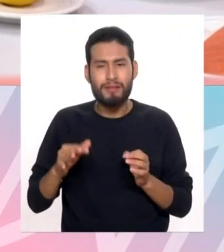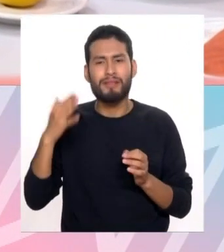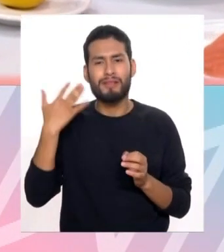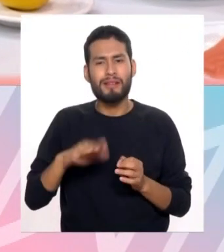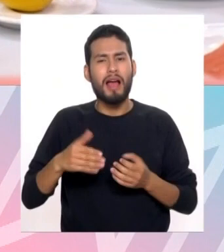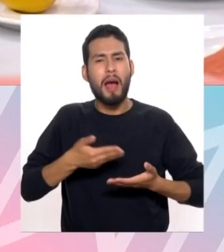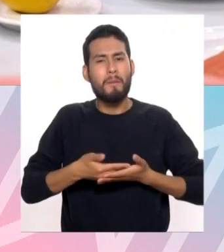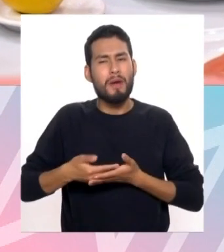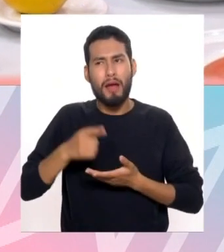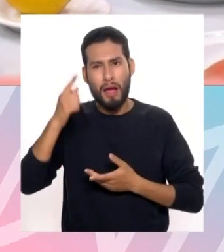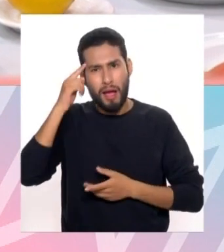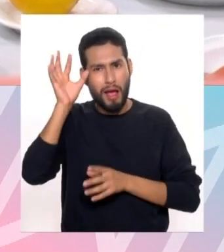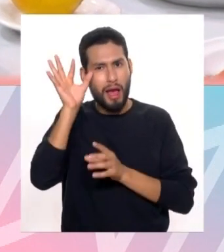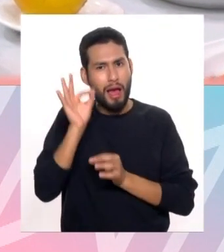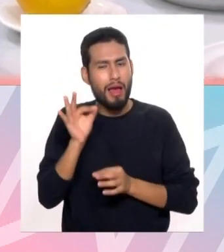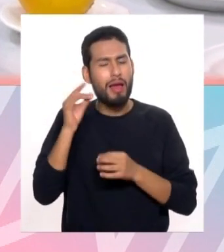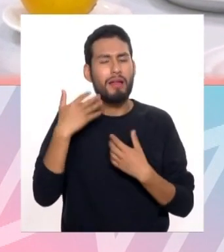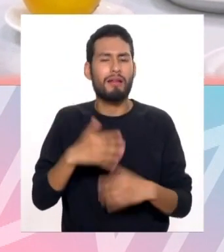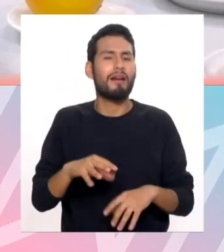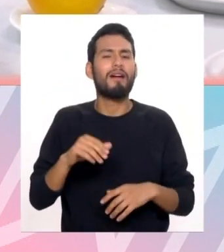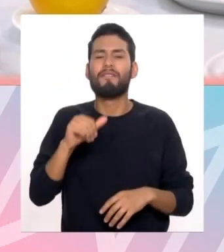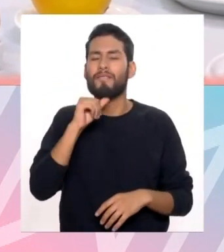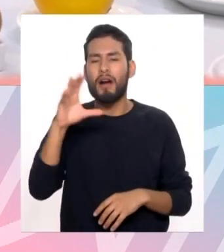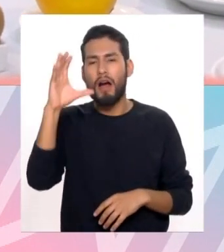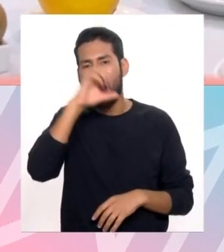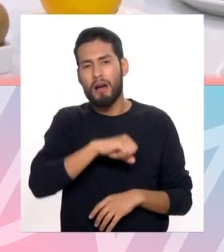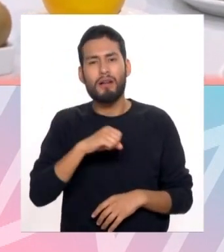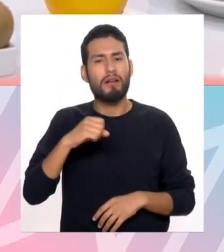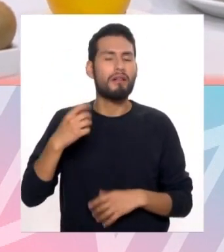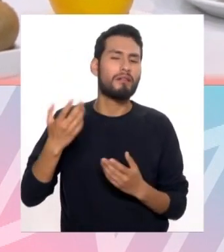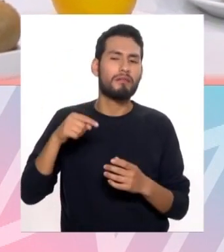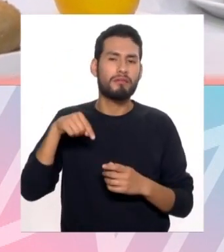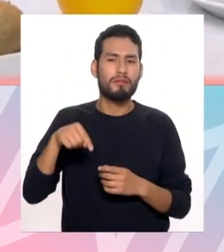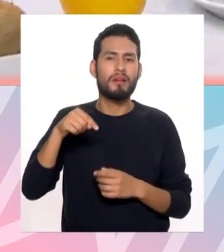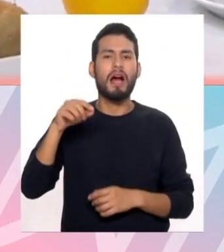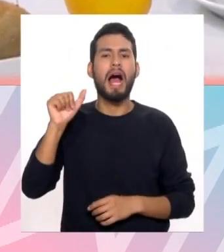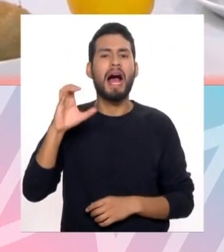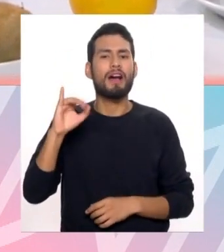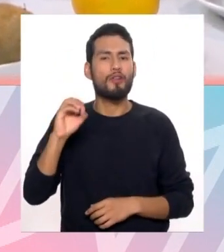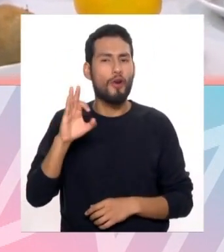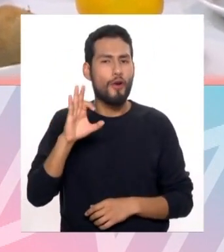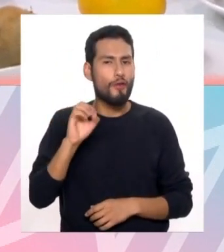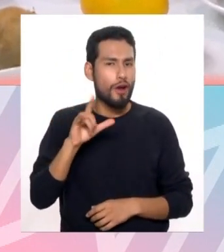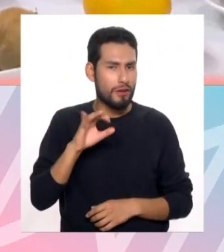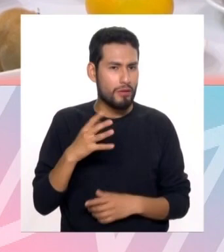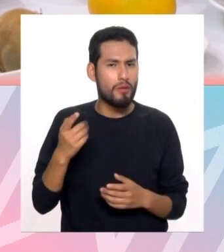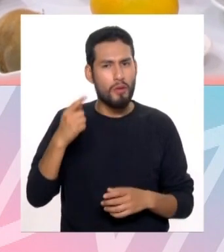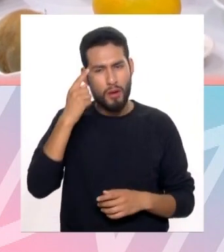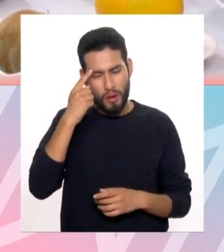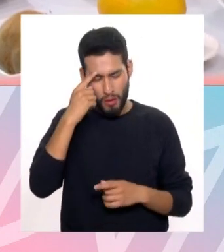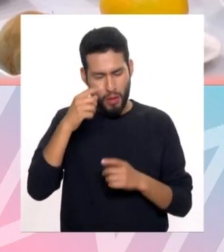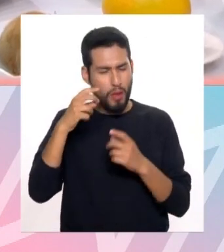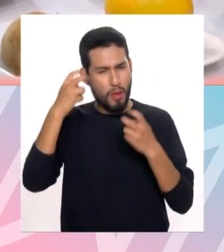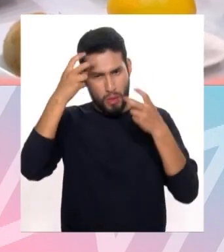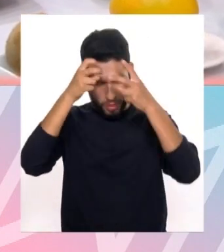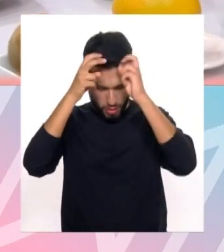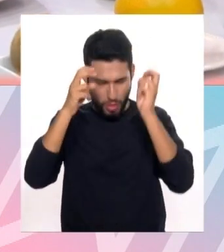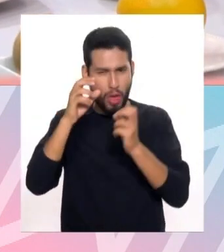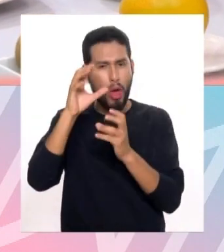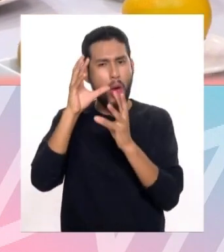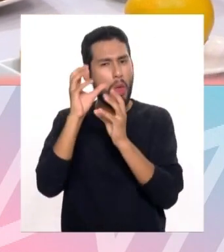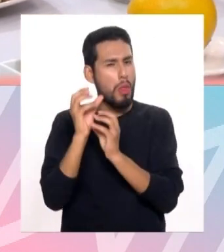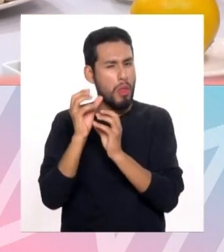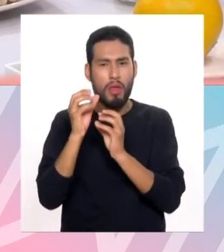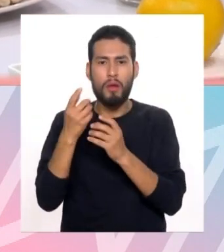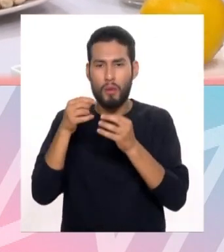neural y tu hijo probablemente puede tener espina bífida, anencefalia, que es un cerebro subdesarrollado o que el cráneo no